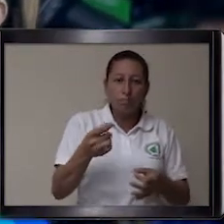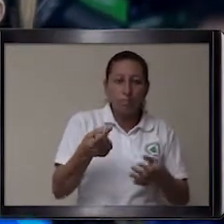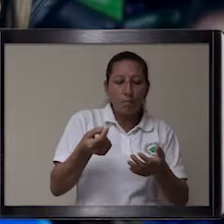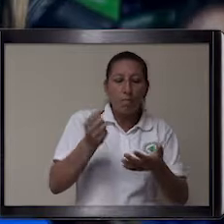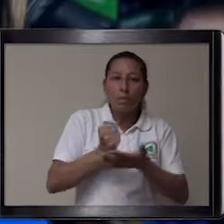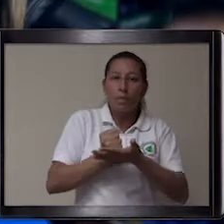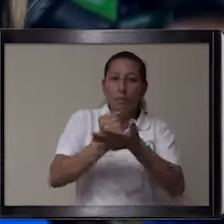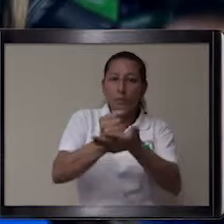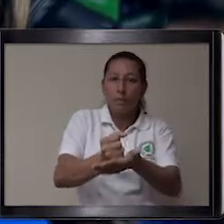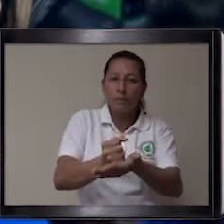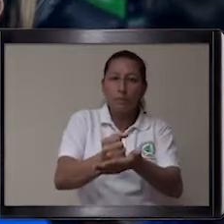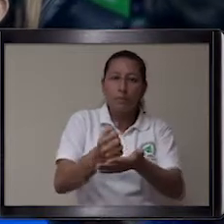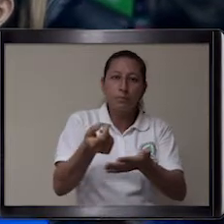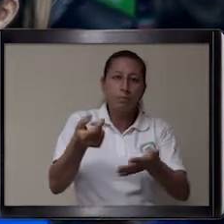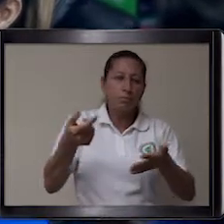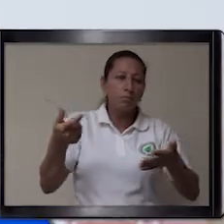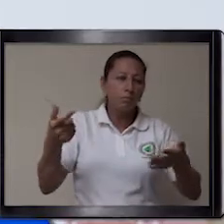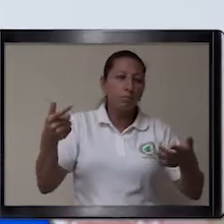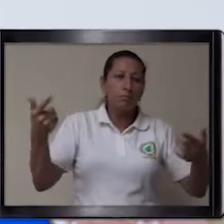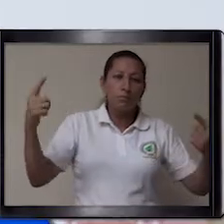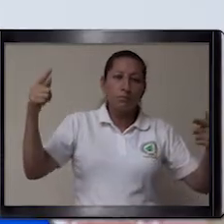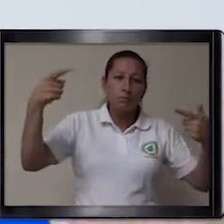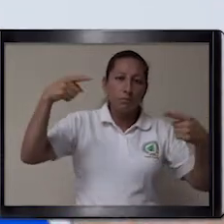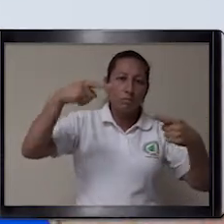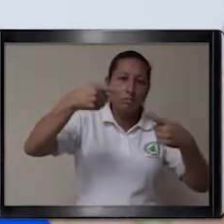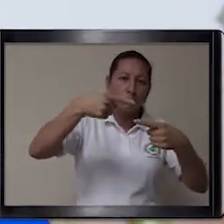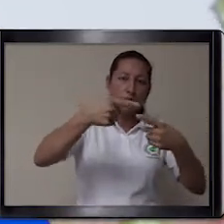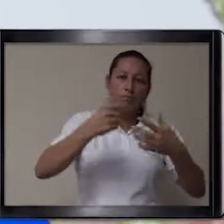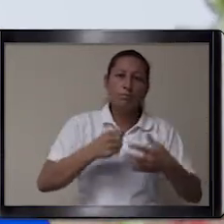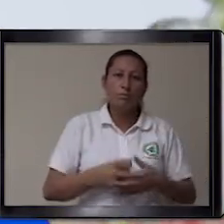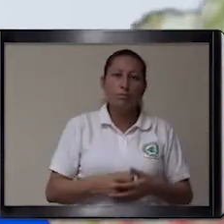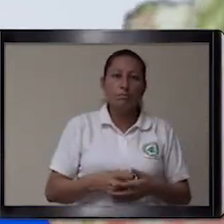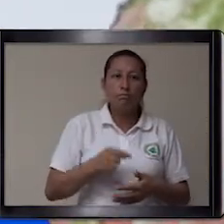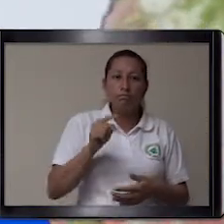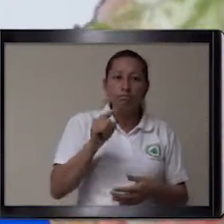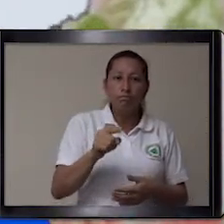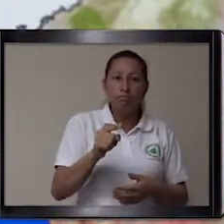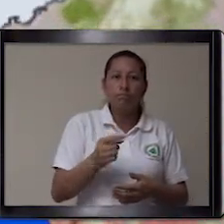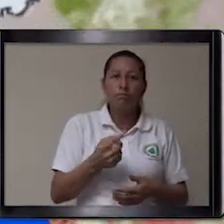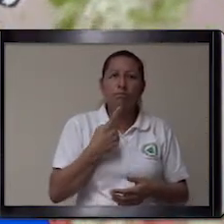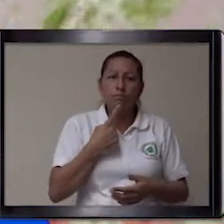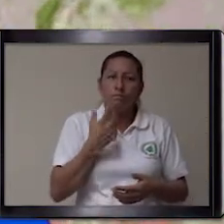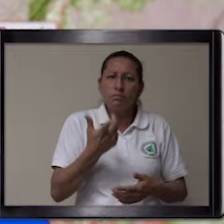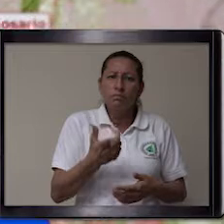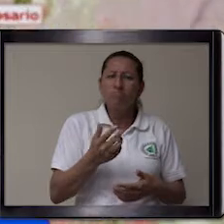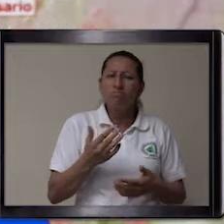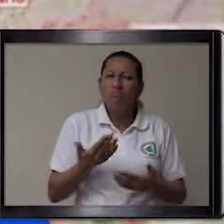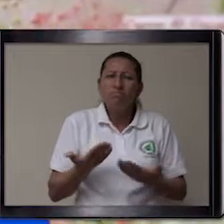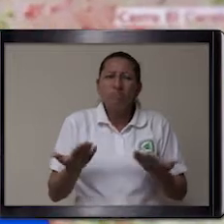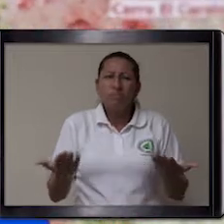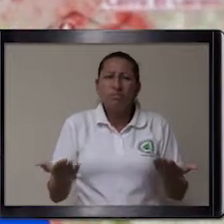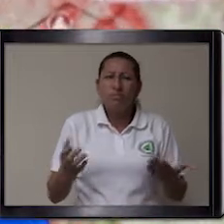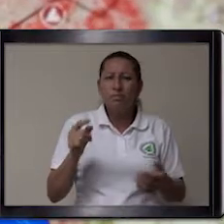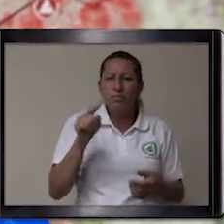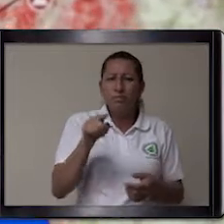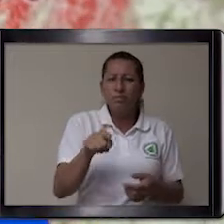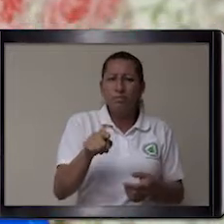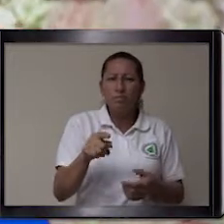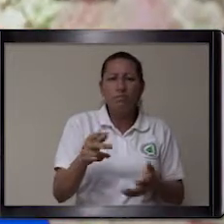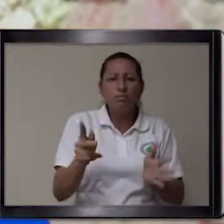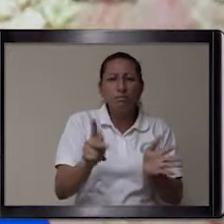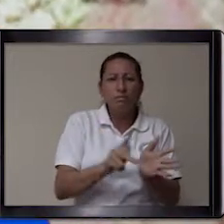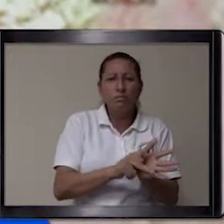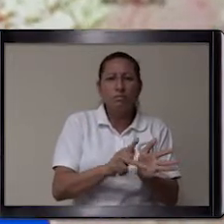mapeo, se determina cuáles son las áreas y donde hay población y ahí se le pone la atención